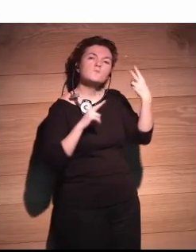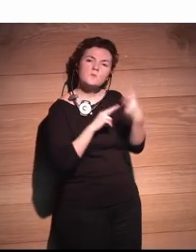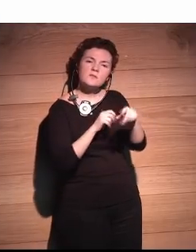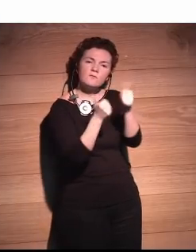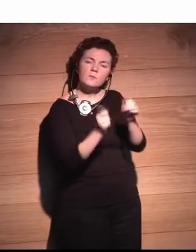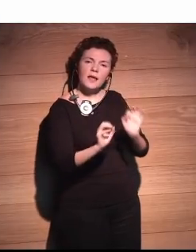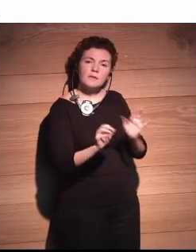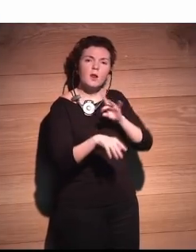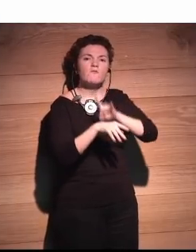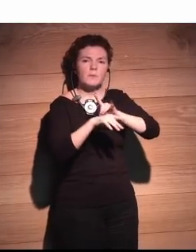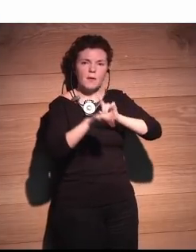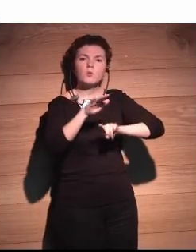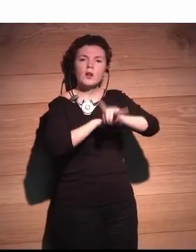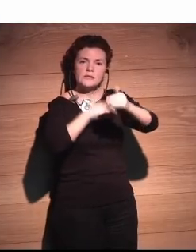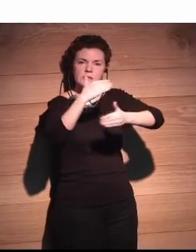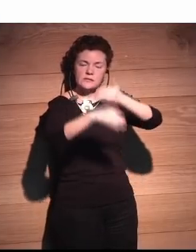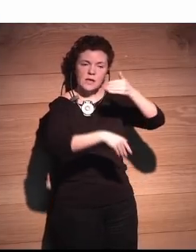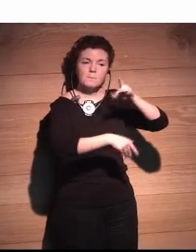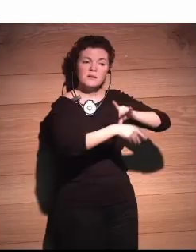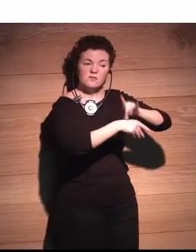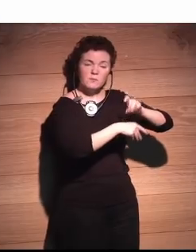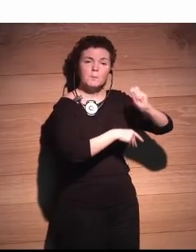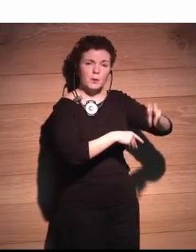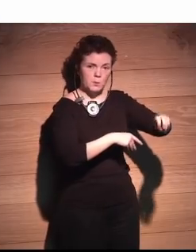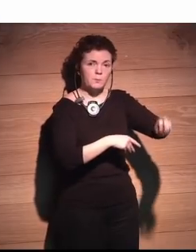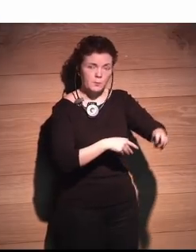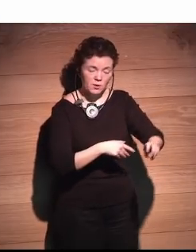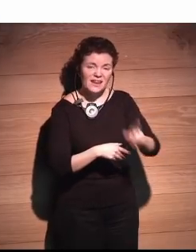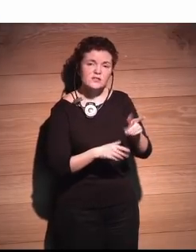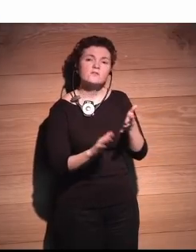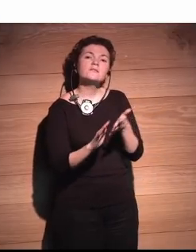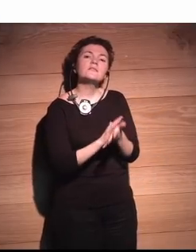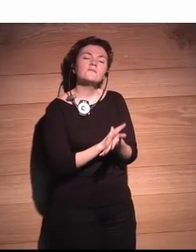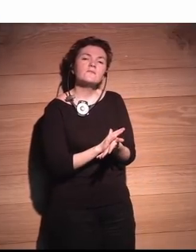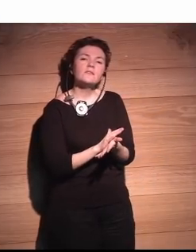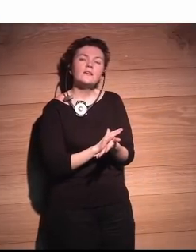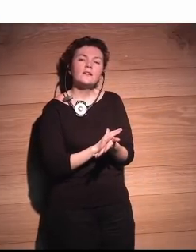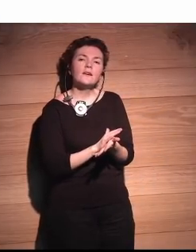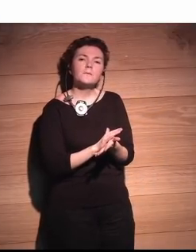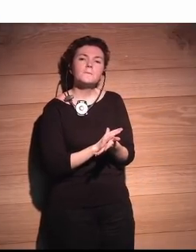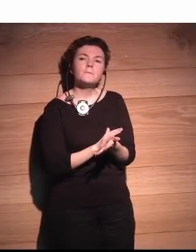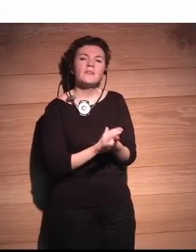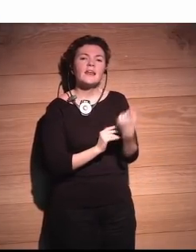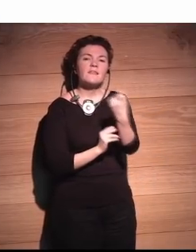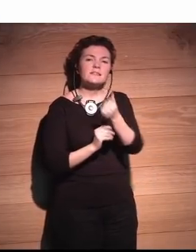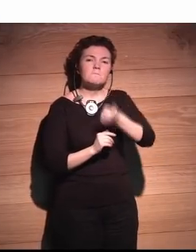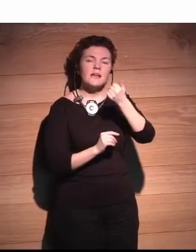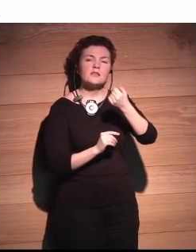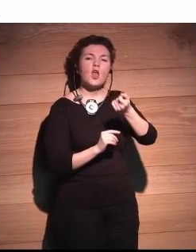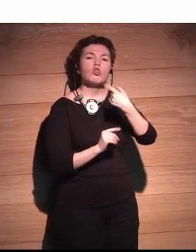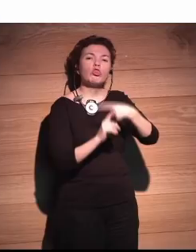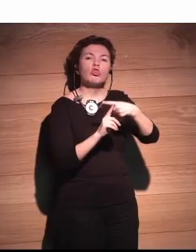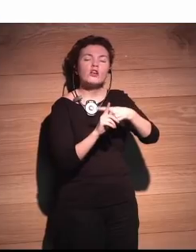pacientes. Pero la enfermedad progresa, los pacientes empeoran cada vez más y esto provoca que sea necesario una dosis